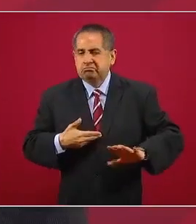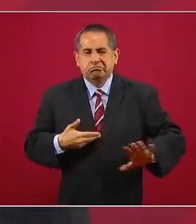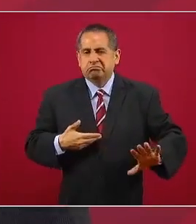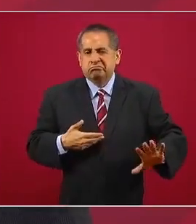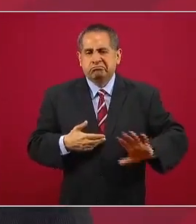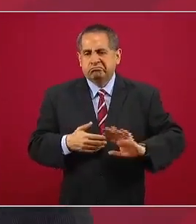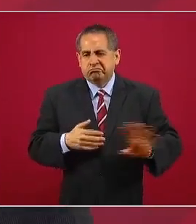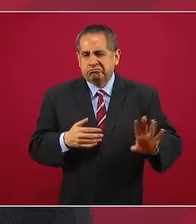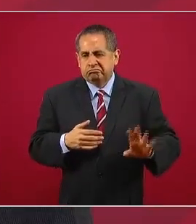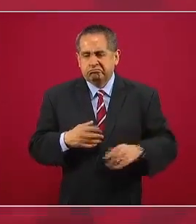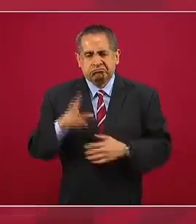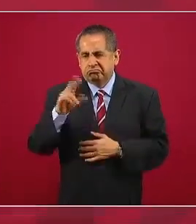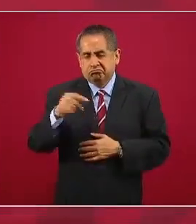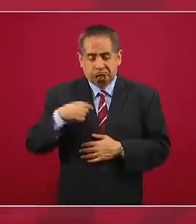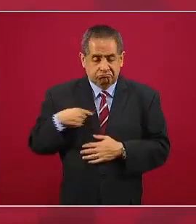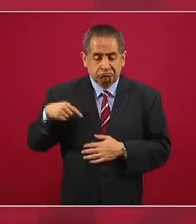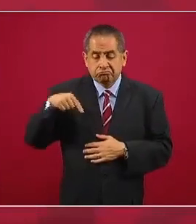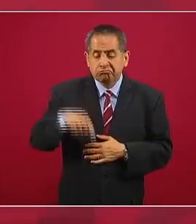llegué aquí